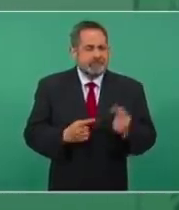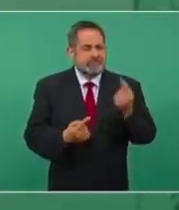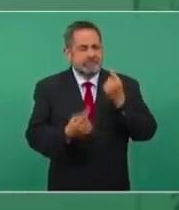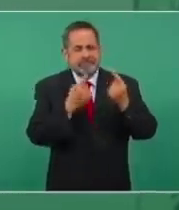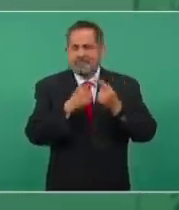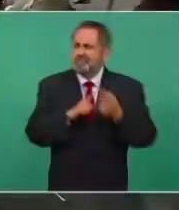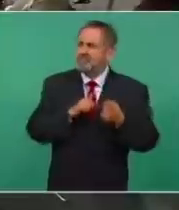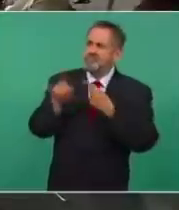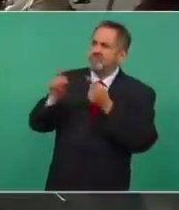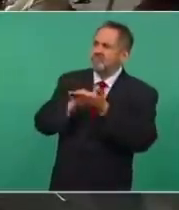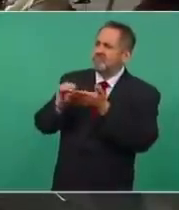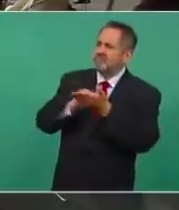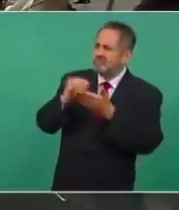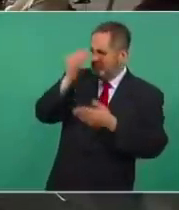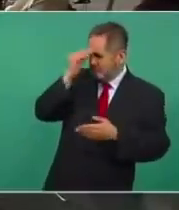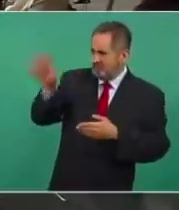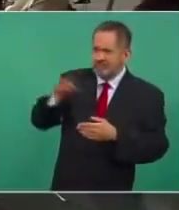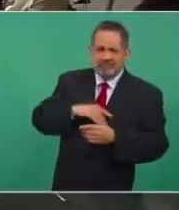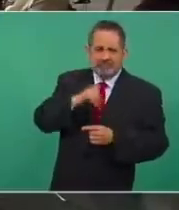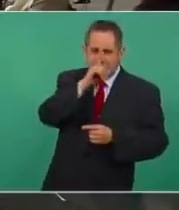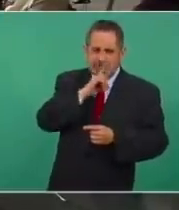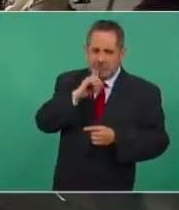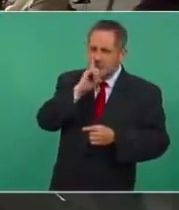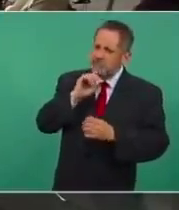calumnias, mentiras,